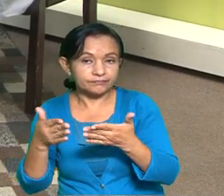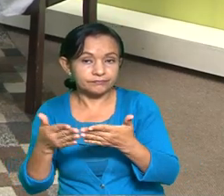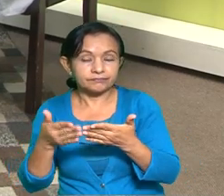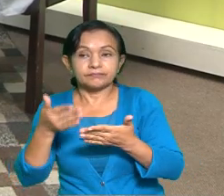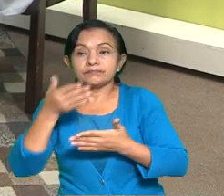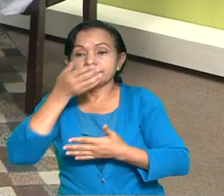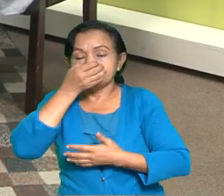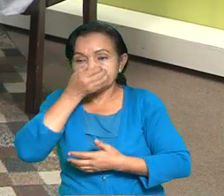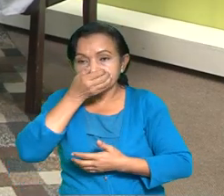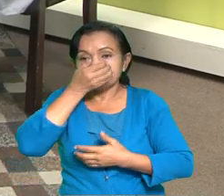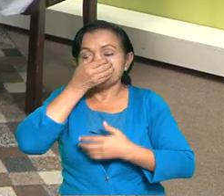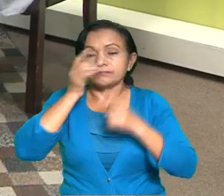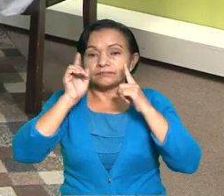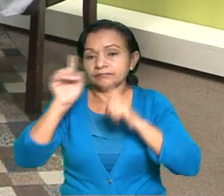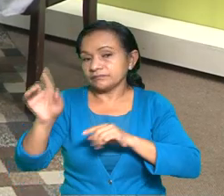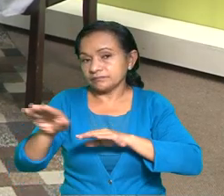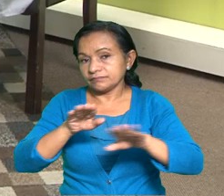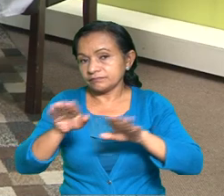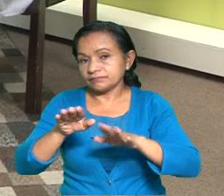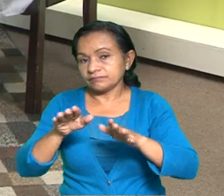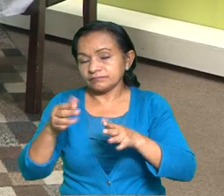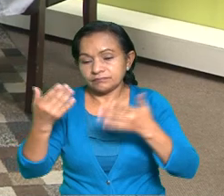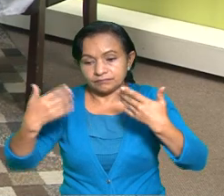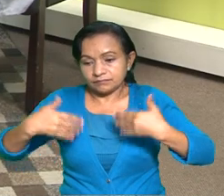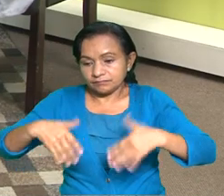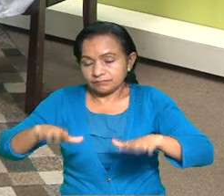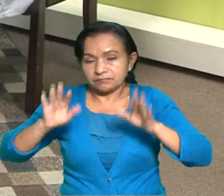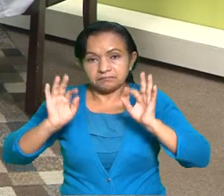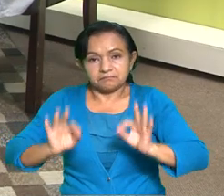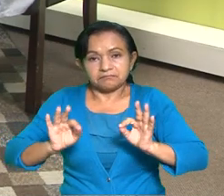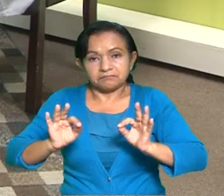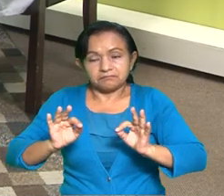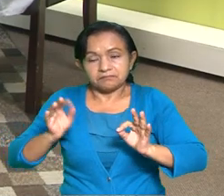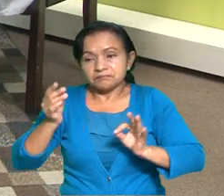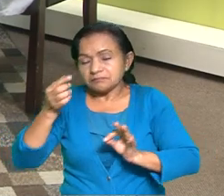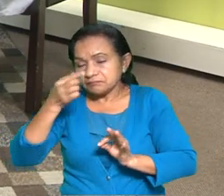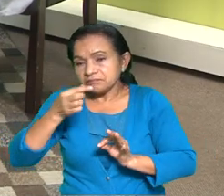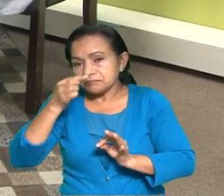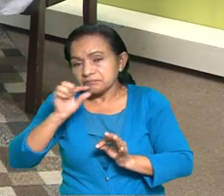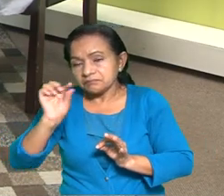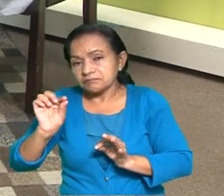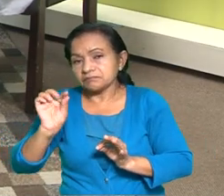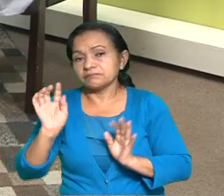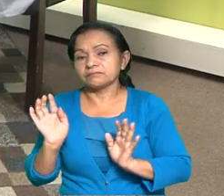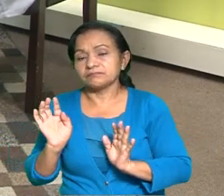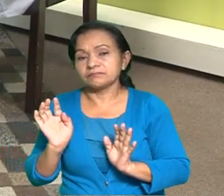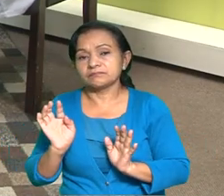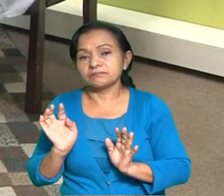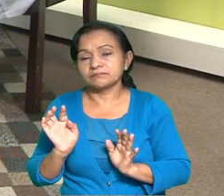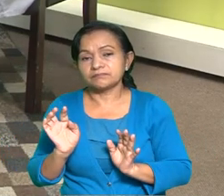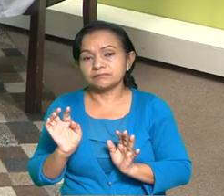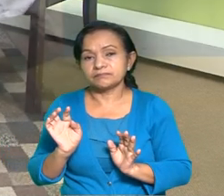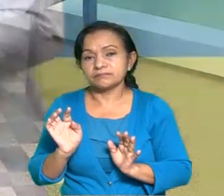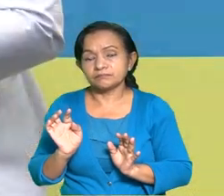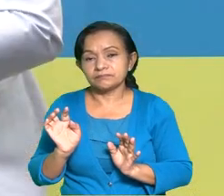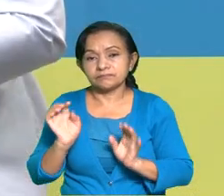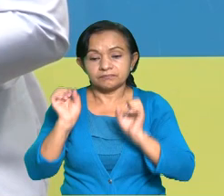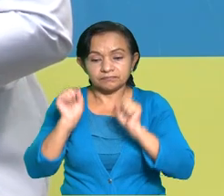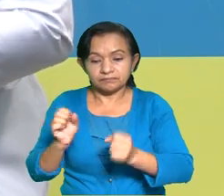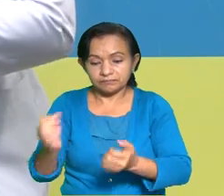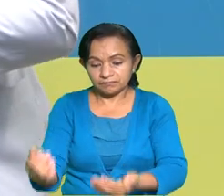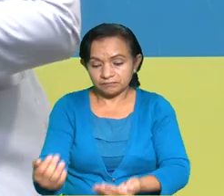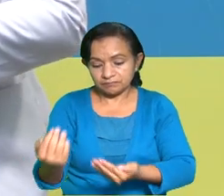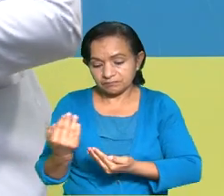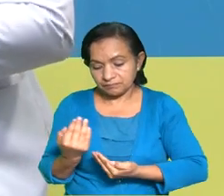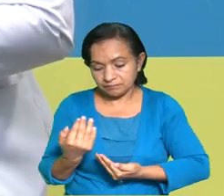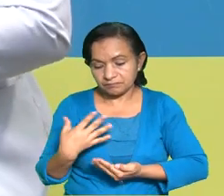oxígeno, cuidados intensivos, entonces no. Pero si la mamá está estable, su signo vital es estable y la mamá está en condiciones para